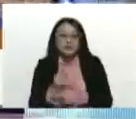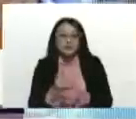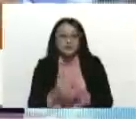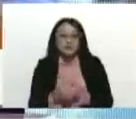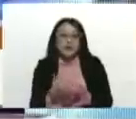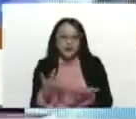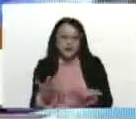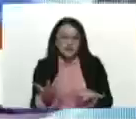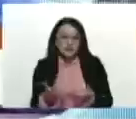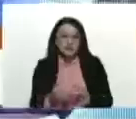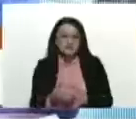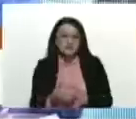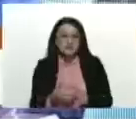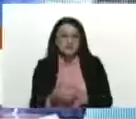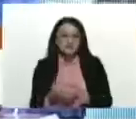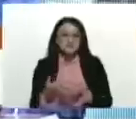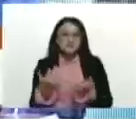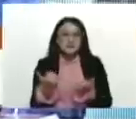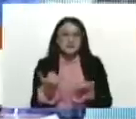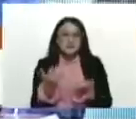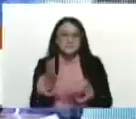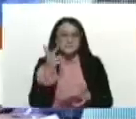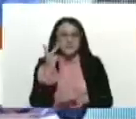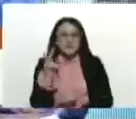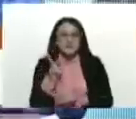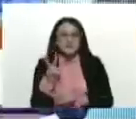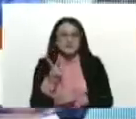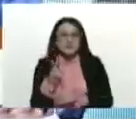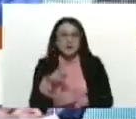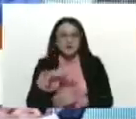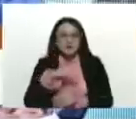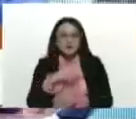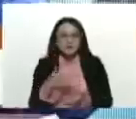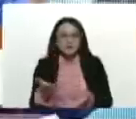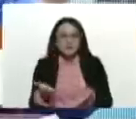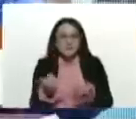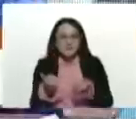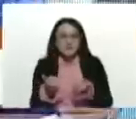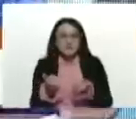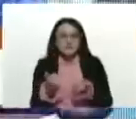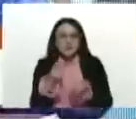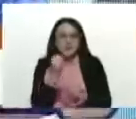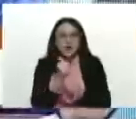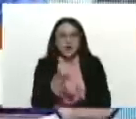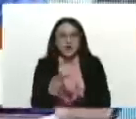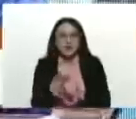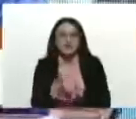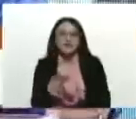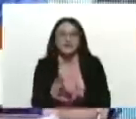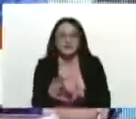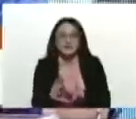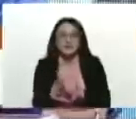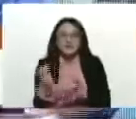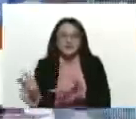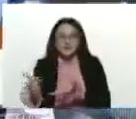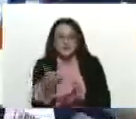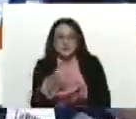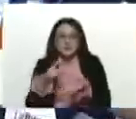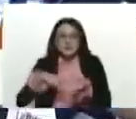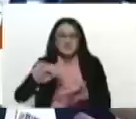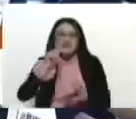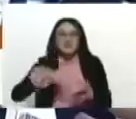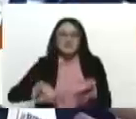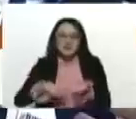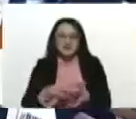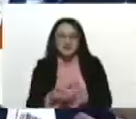decisiones que han venido el decreto va nosotros exigimos una gran jornada Nacional de recolección de de firmas